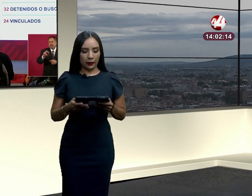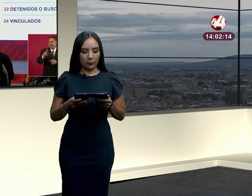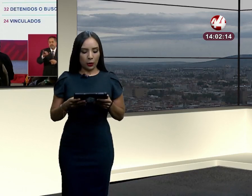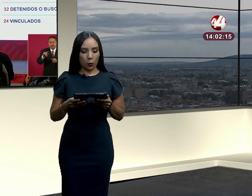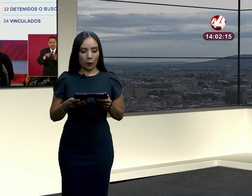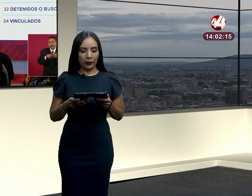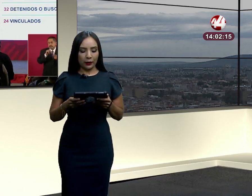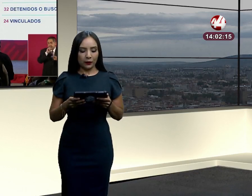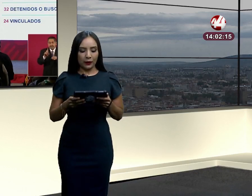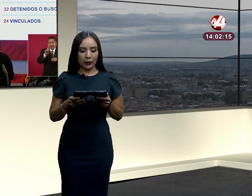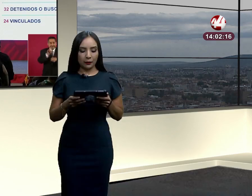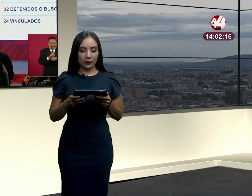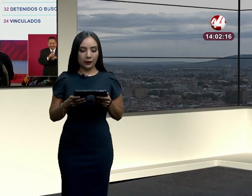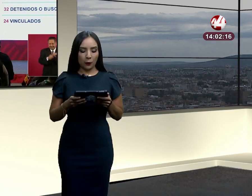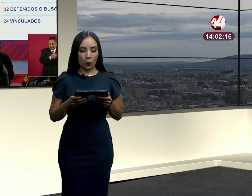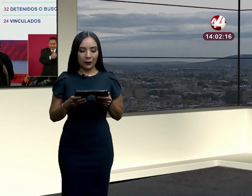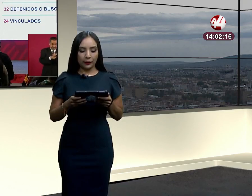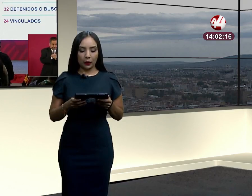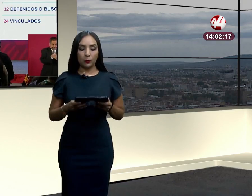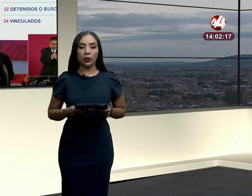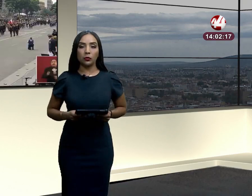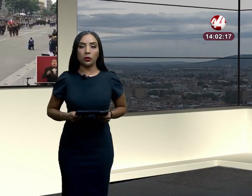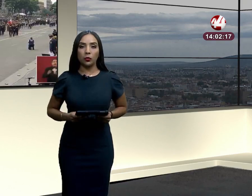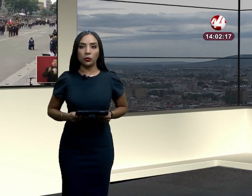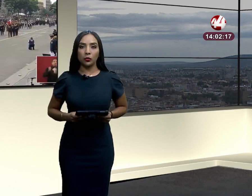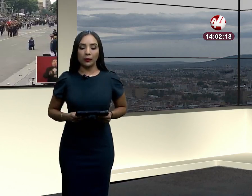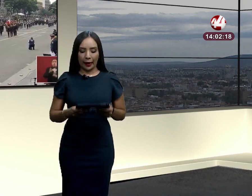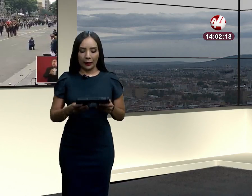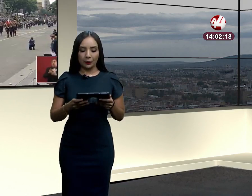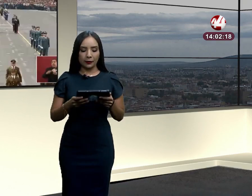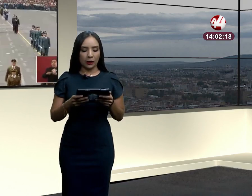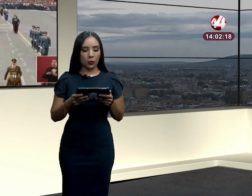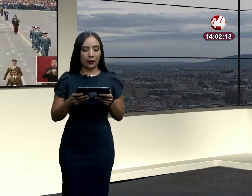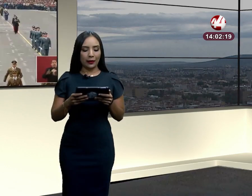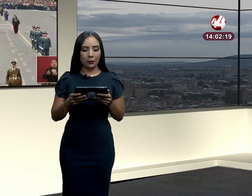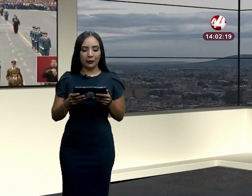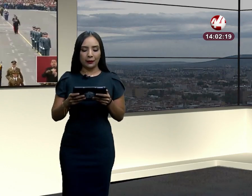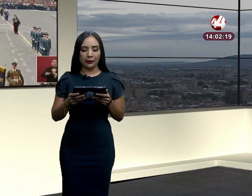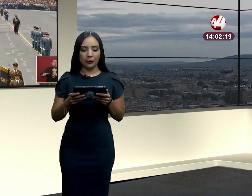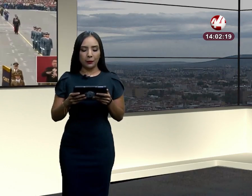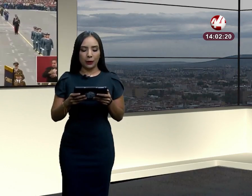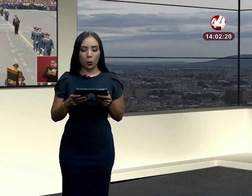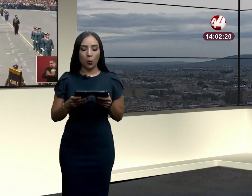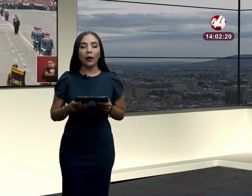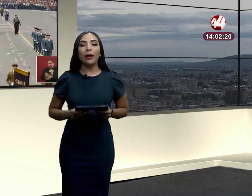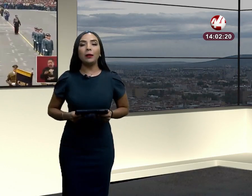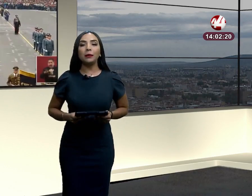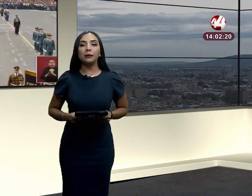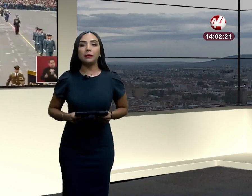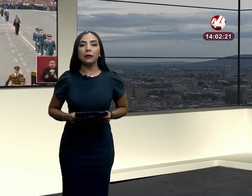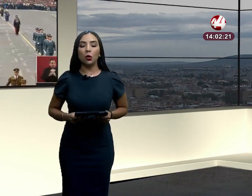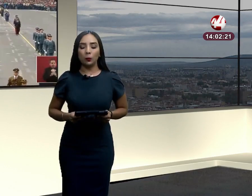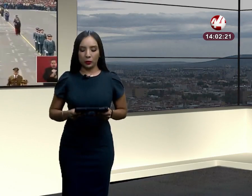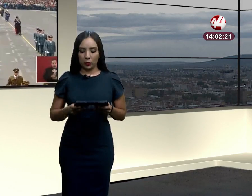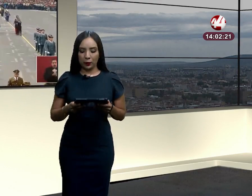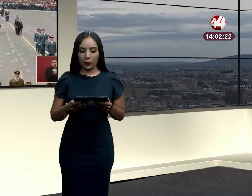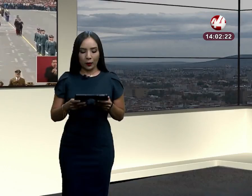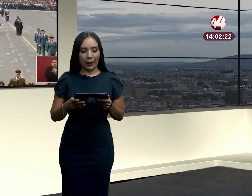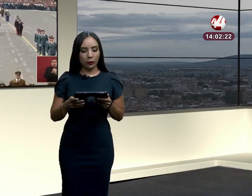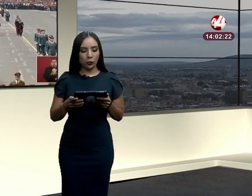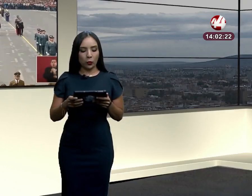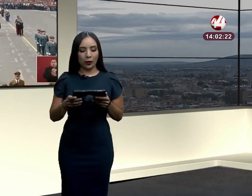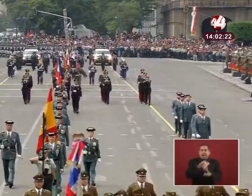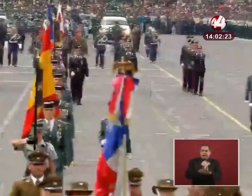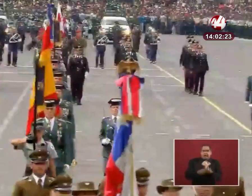Mire, en el marco del desfile cívico-militar por el 212 aniversario de la independencia de México, el presidente López